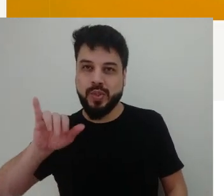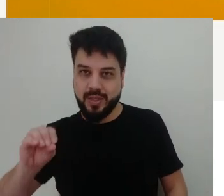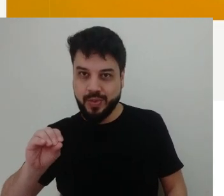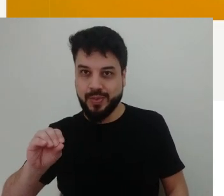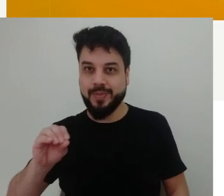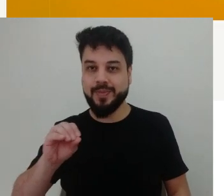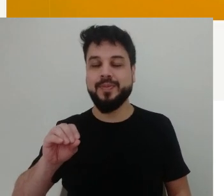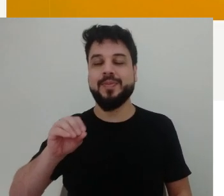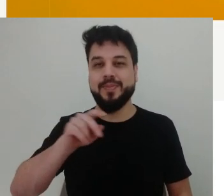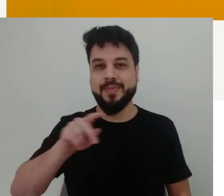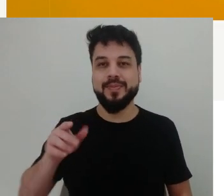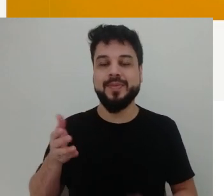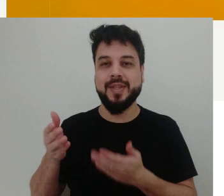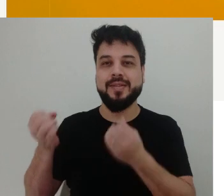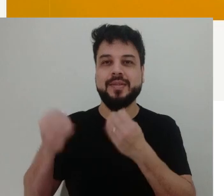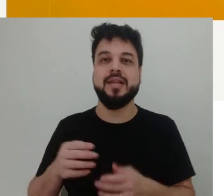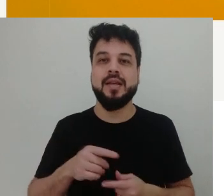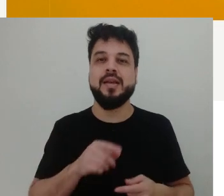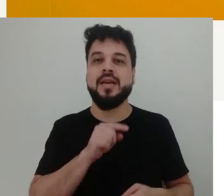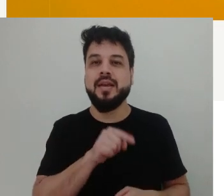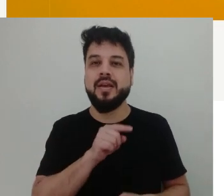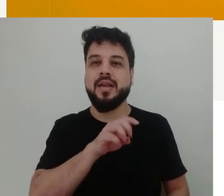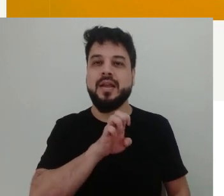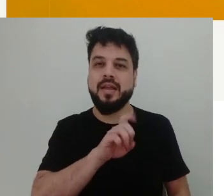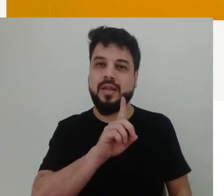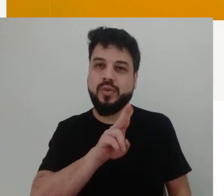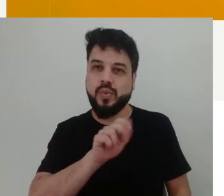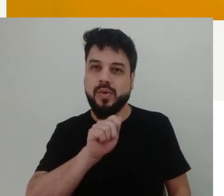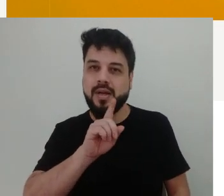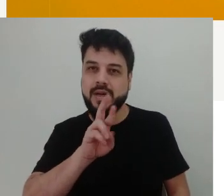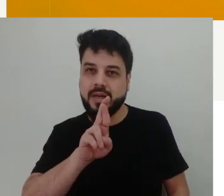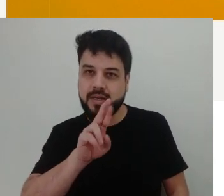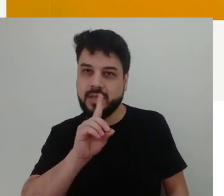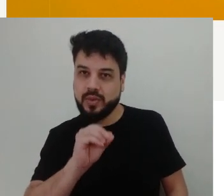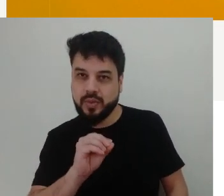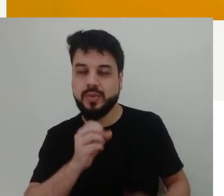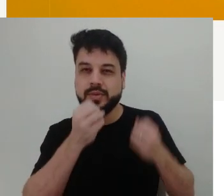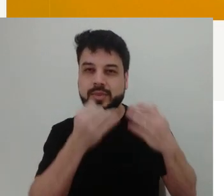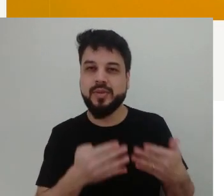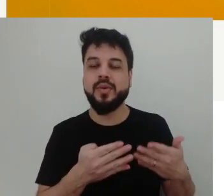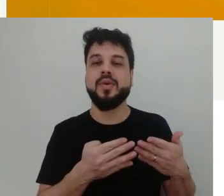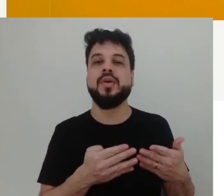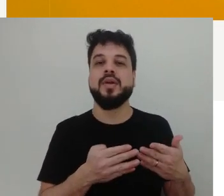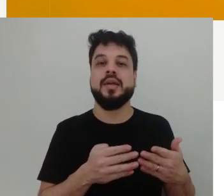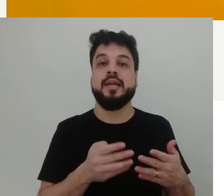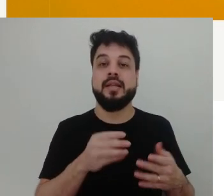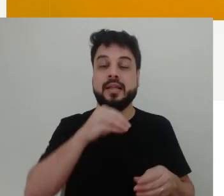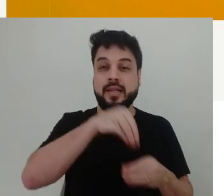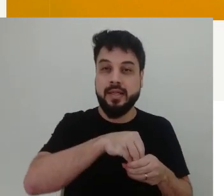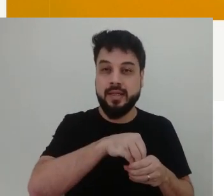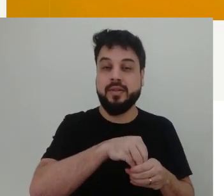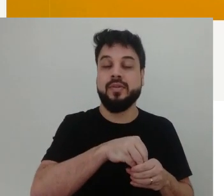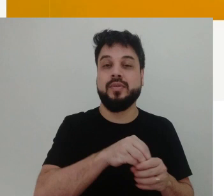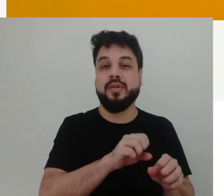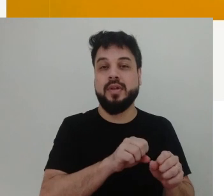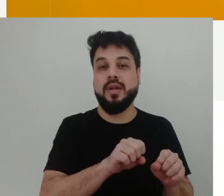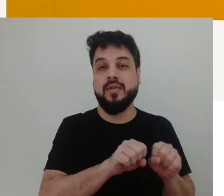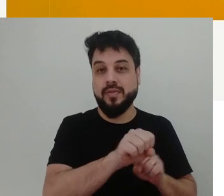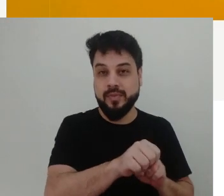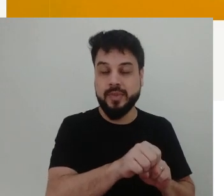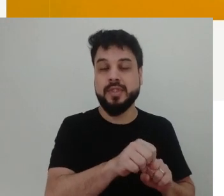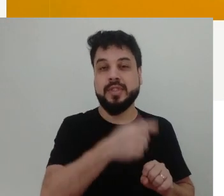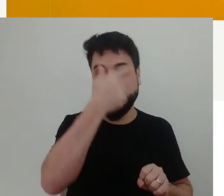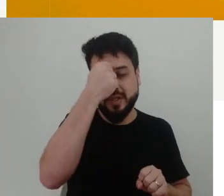disciplina, creo que está muy bien, pero temo la opción